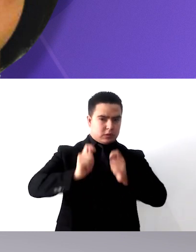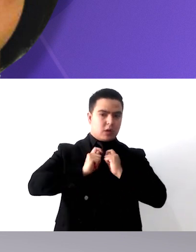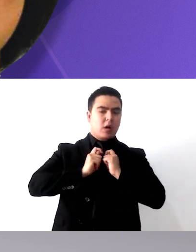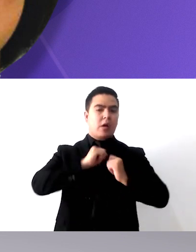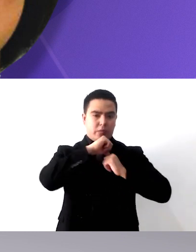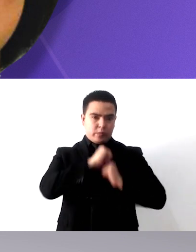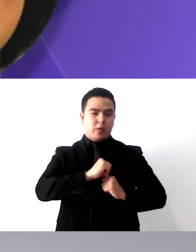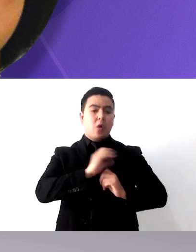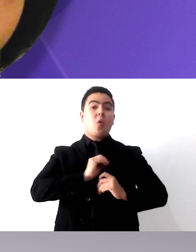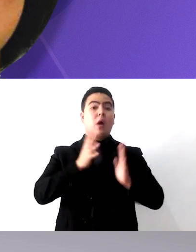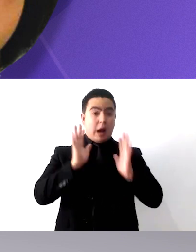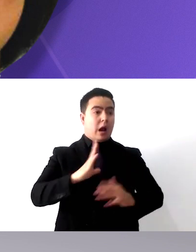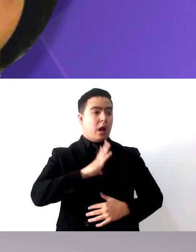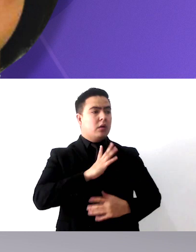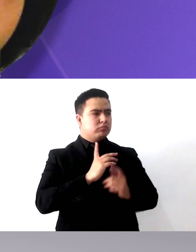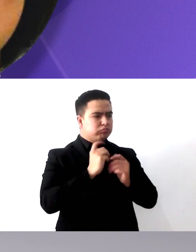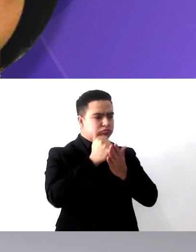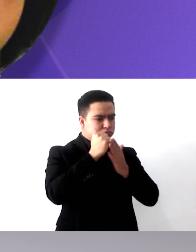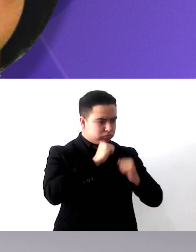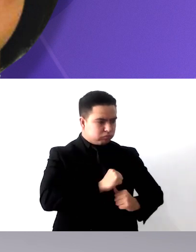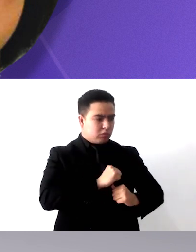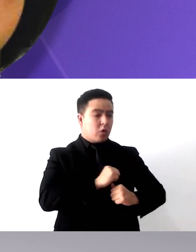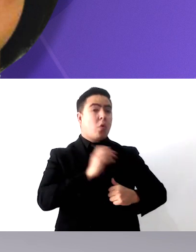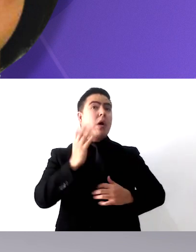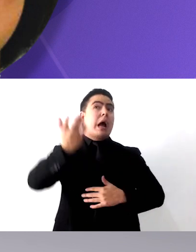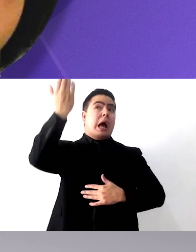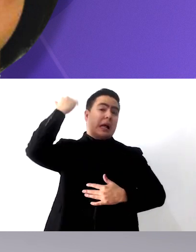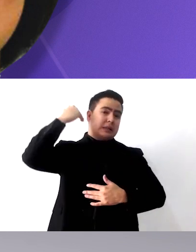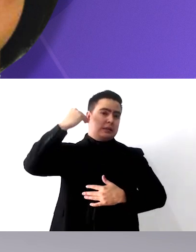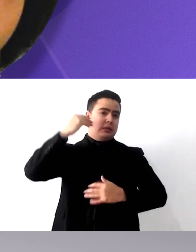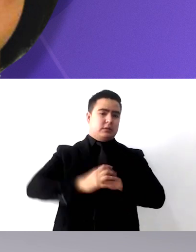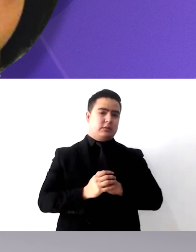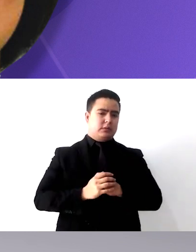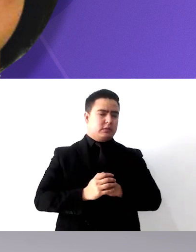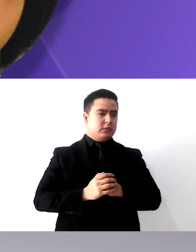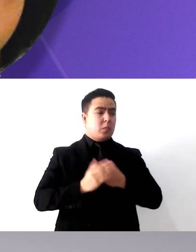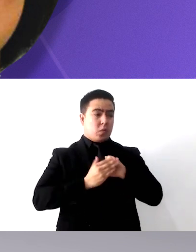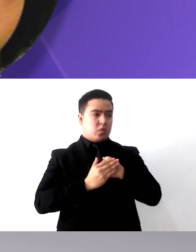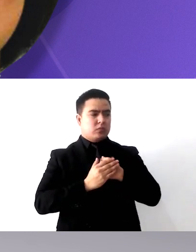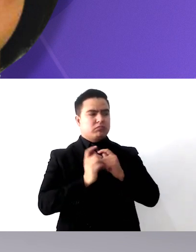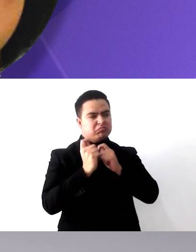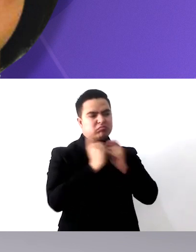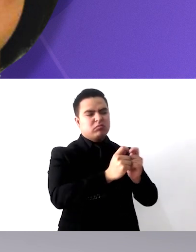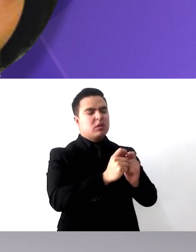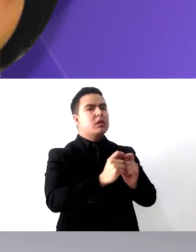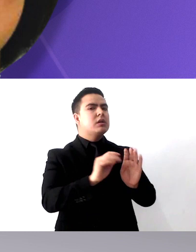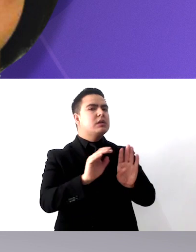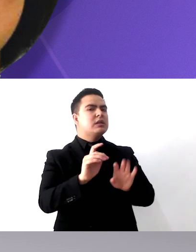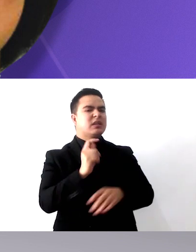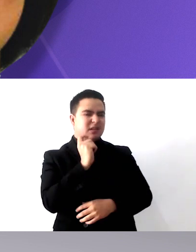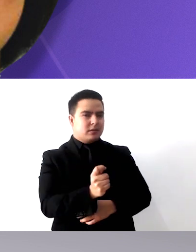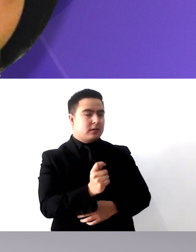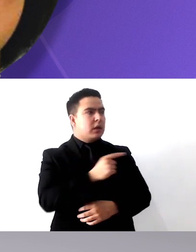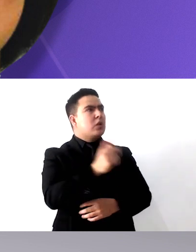un cargo ya en algún lugar del estado de Coahuila. ¿Cómo han contribuido, por así decirlo,